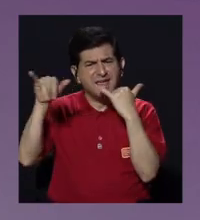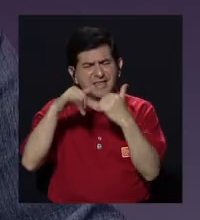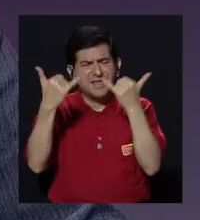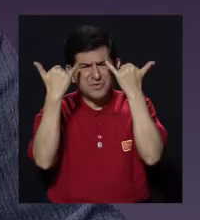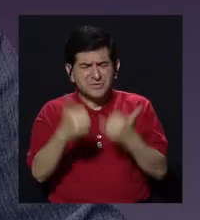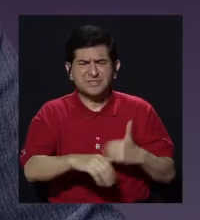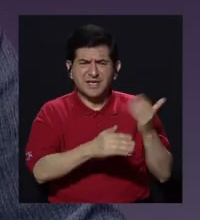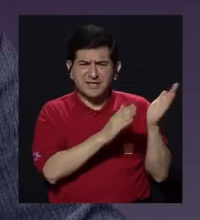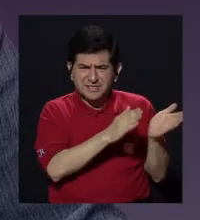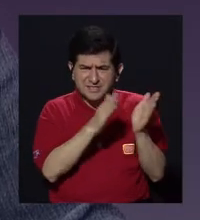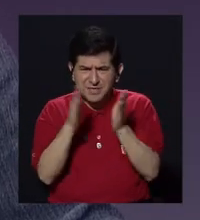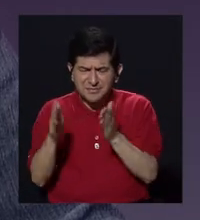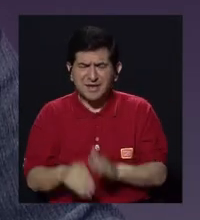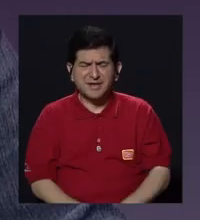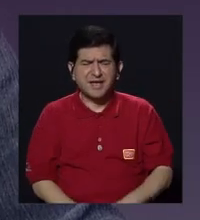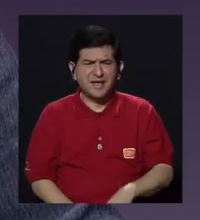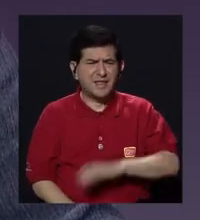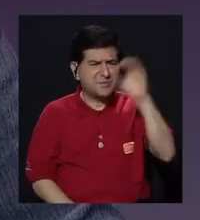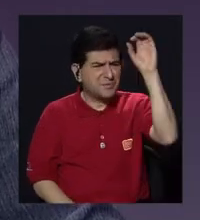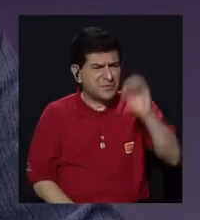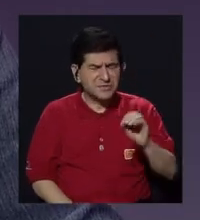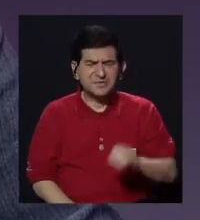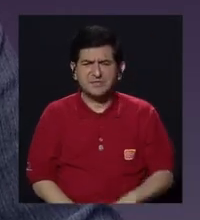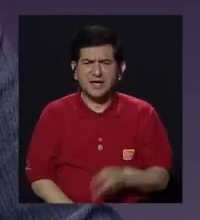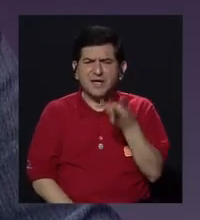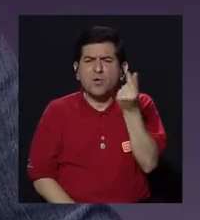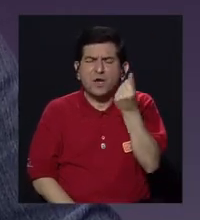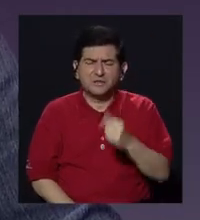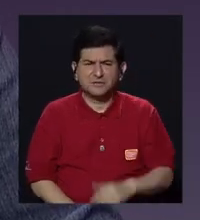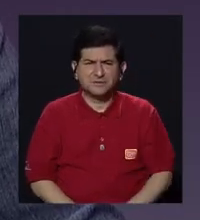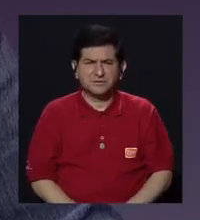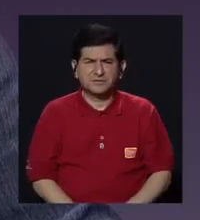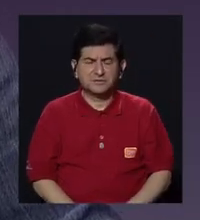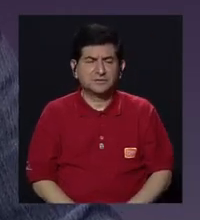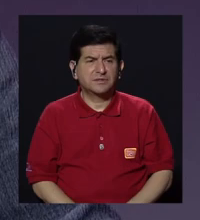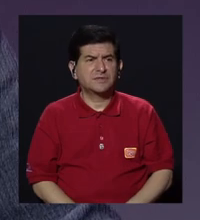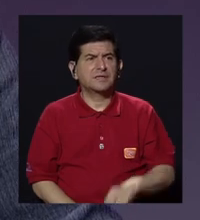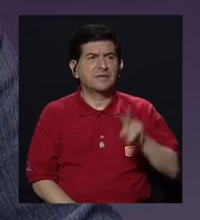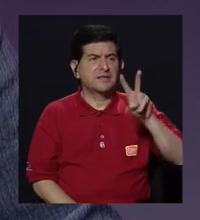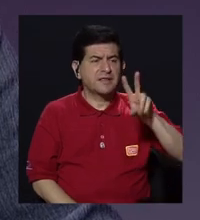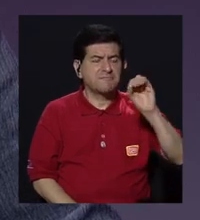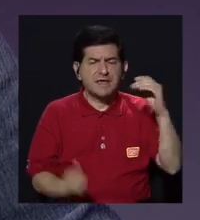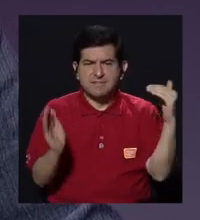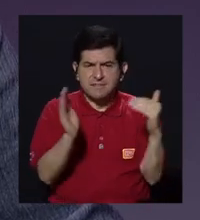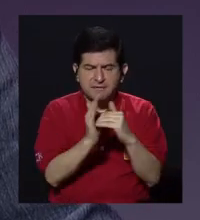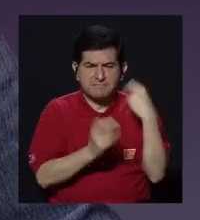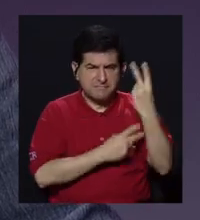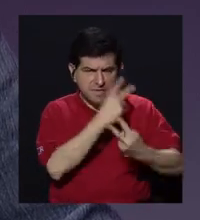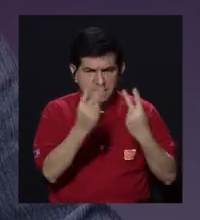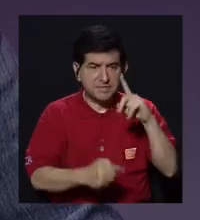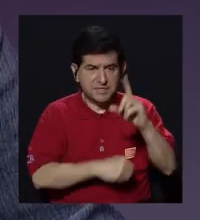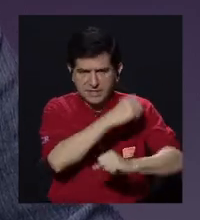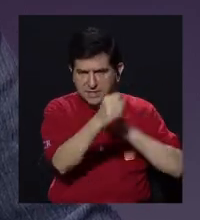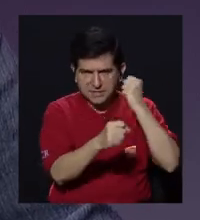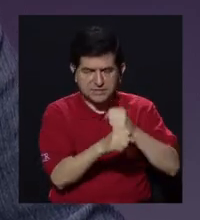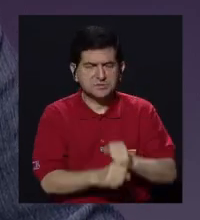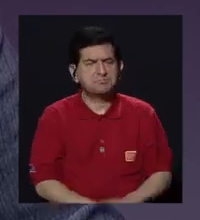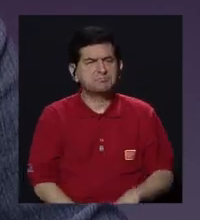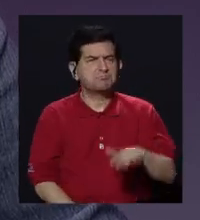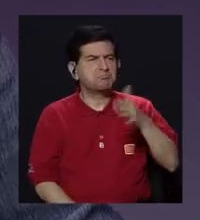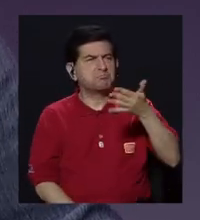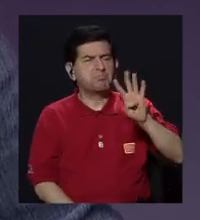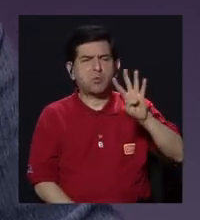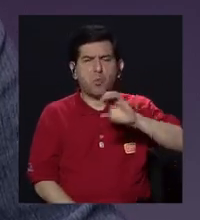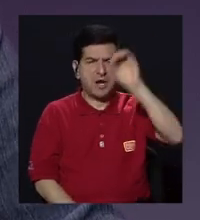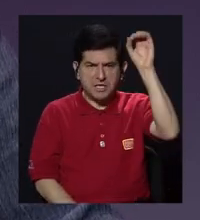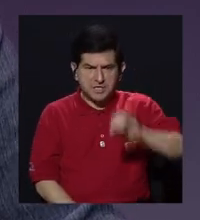porcentajes? Ya le decía, digamos, de 20,000 visitas que hacemos al año, alrededor de un 40% son por